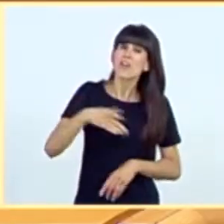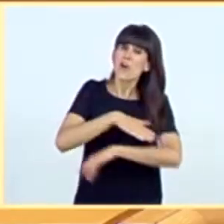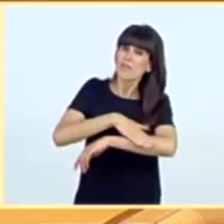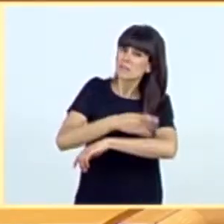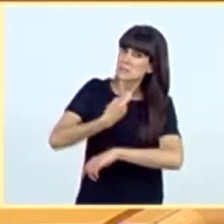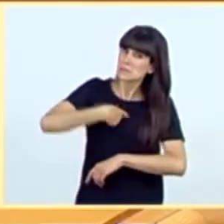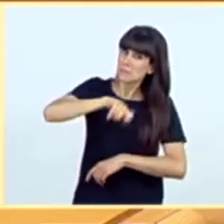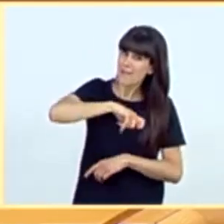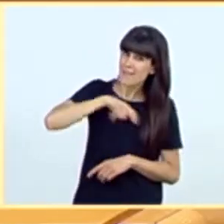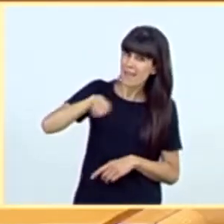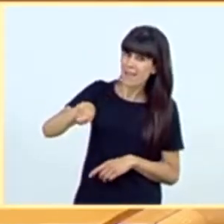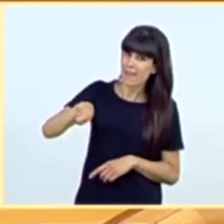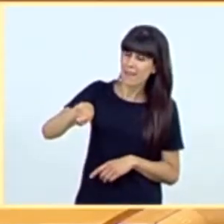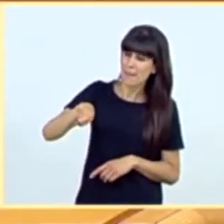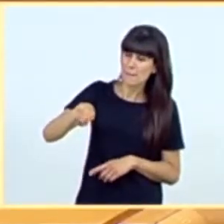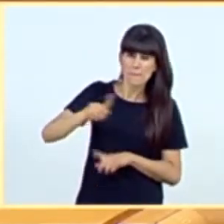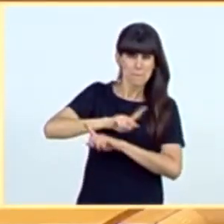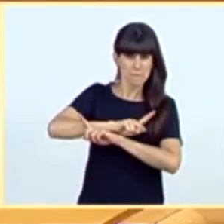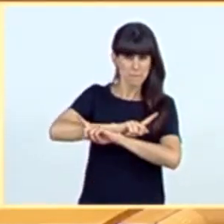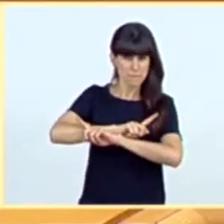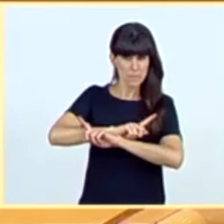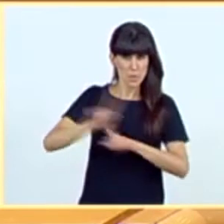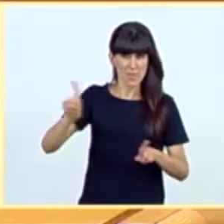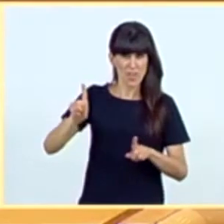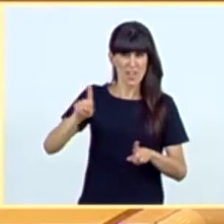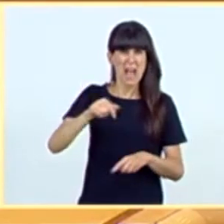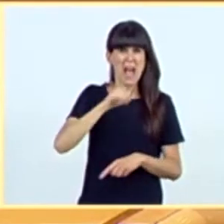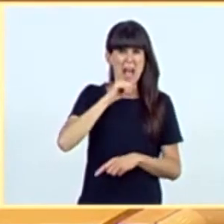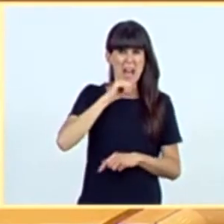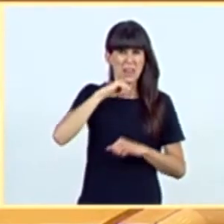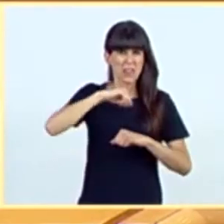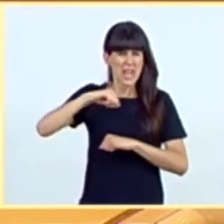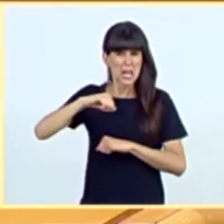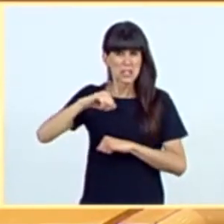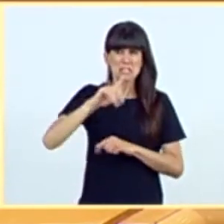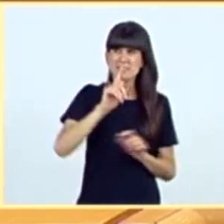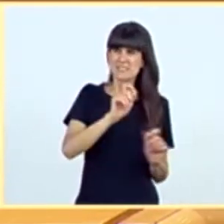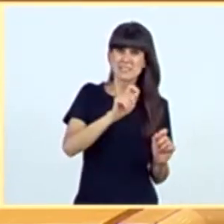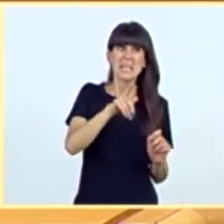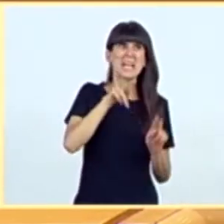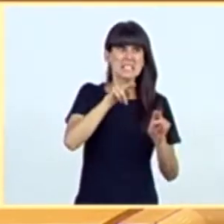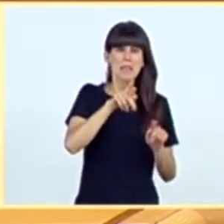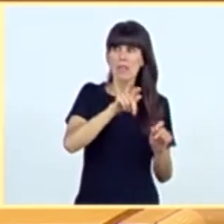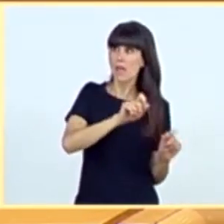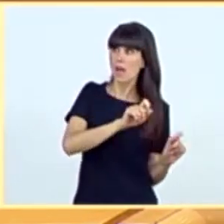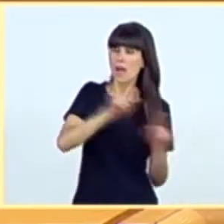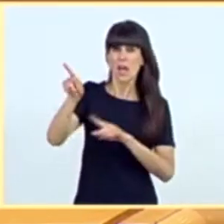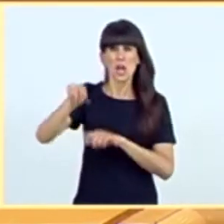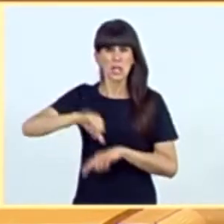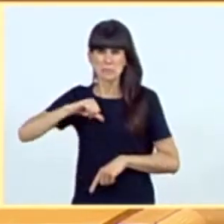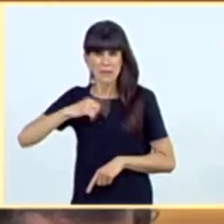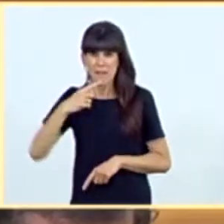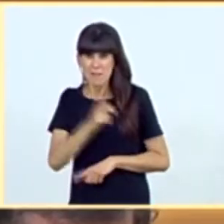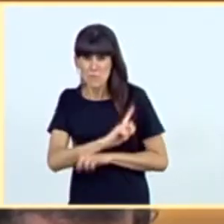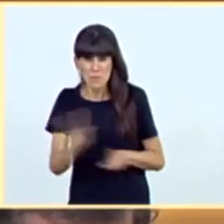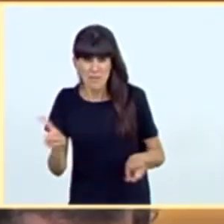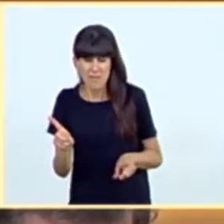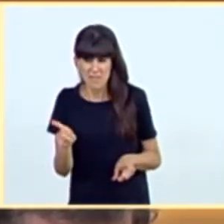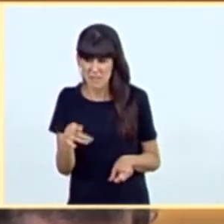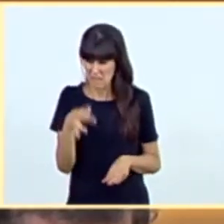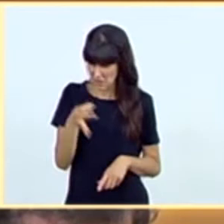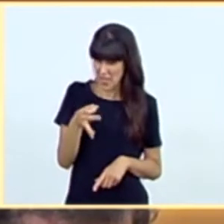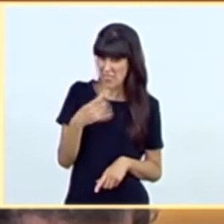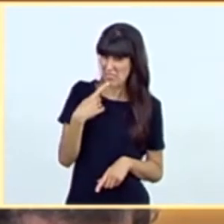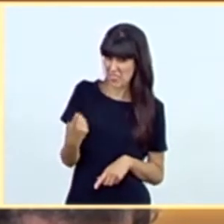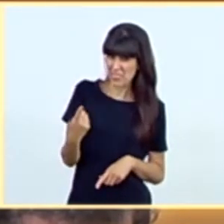España prohibió el traslado de ancianos de las residencias a los hospitales. ¿De verdad es capaz usted